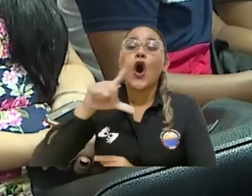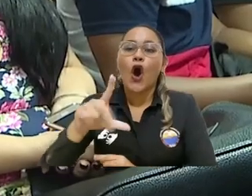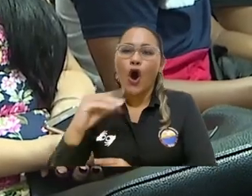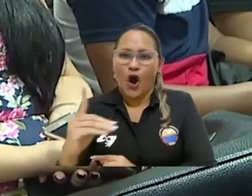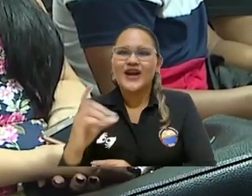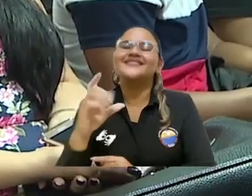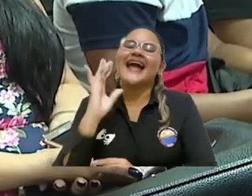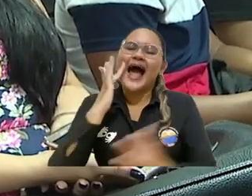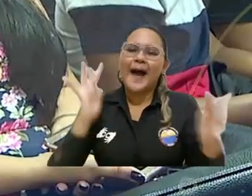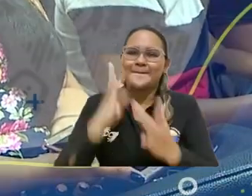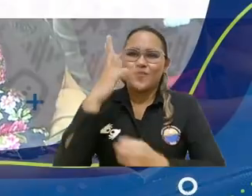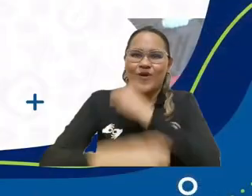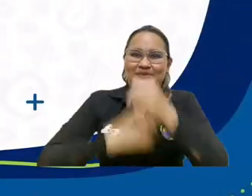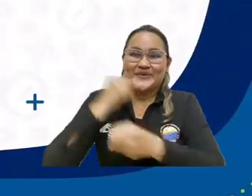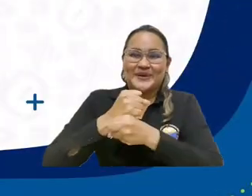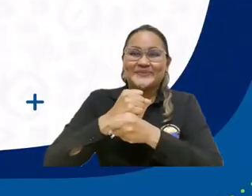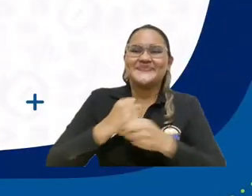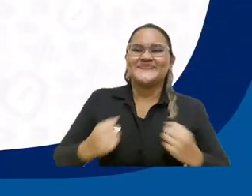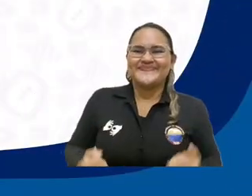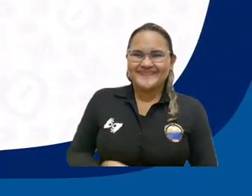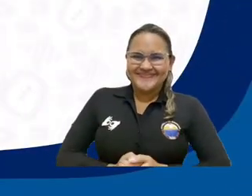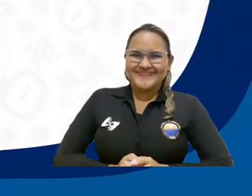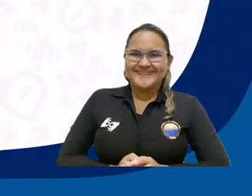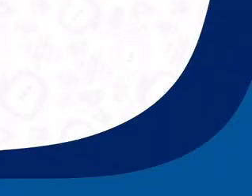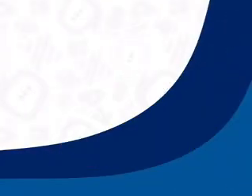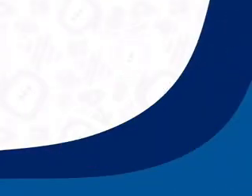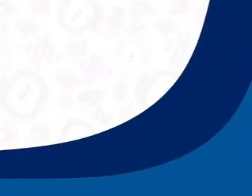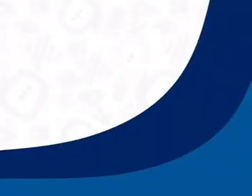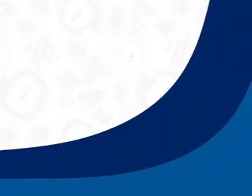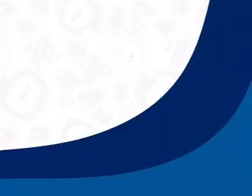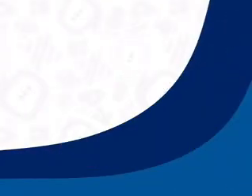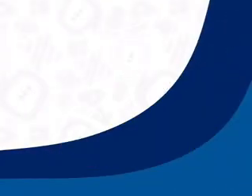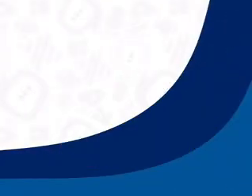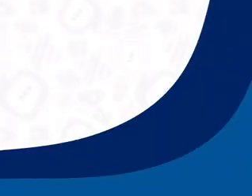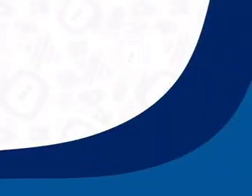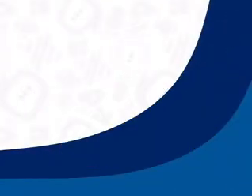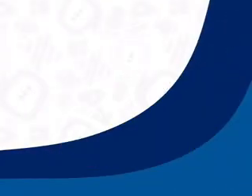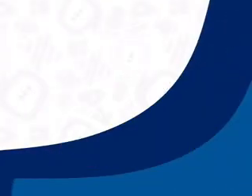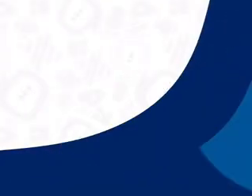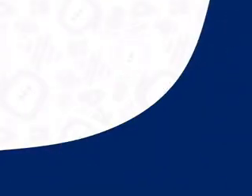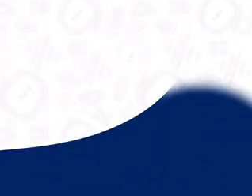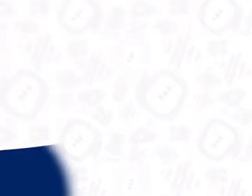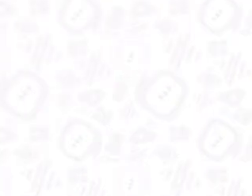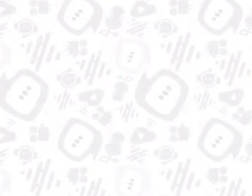Gold Class por 4 años. Aún más incluyente e innovadora.